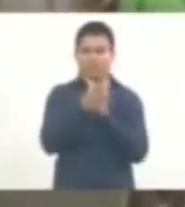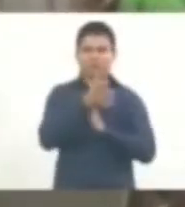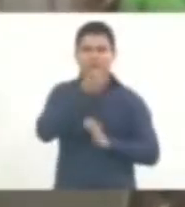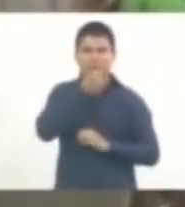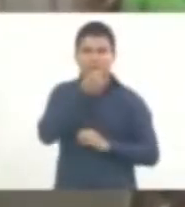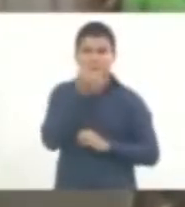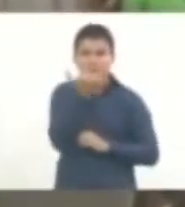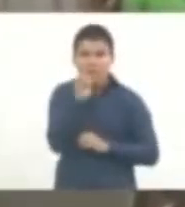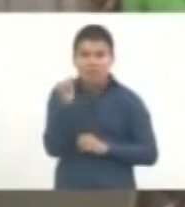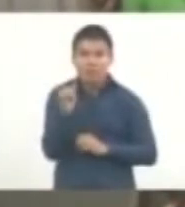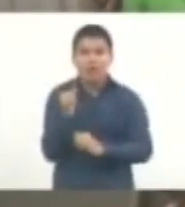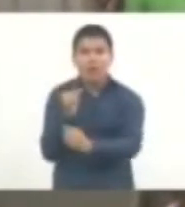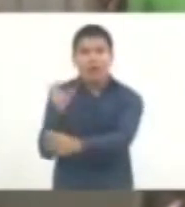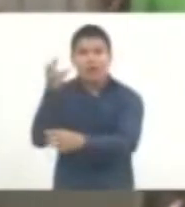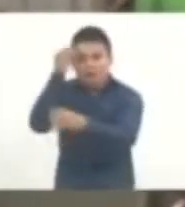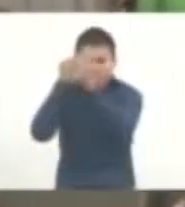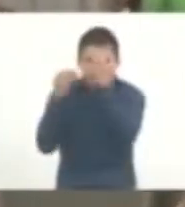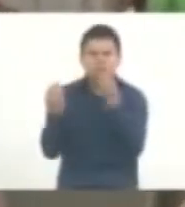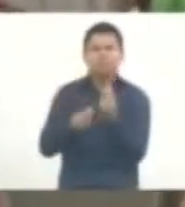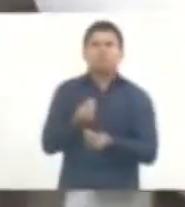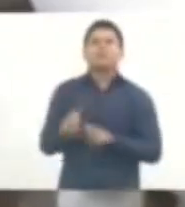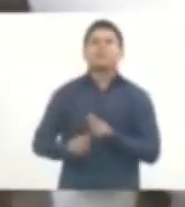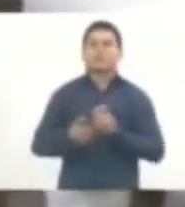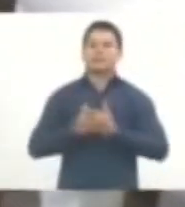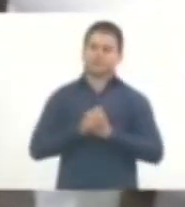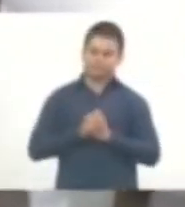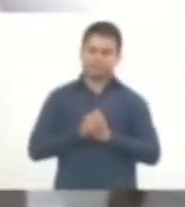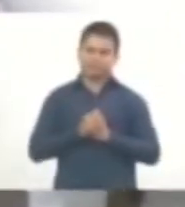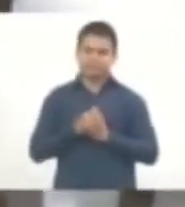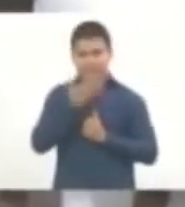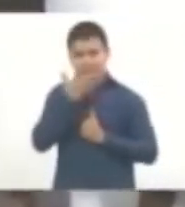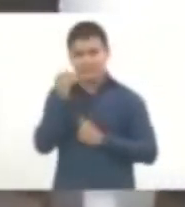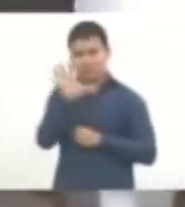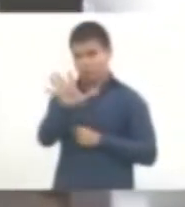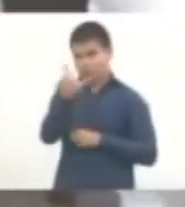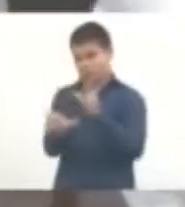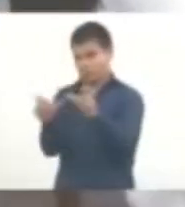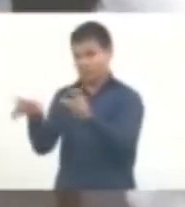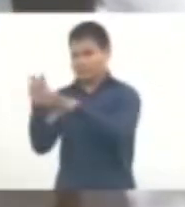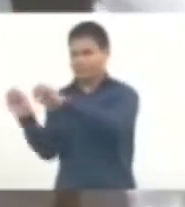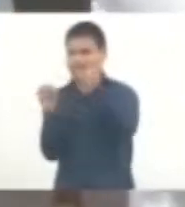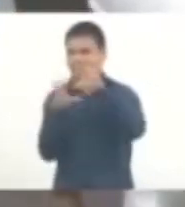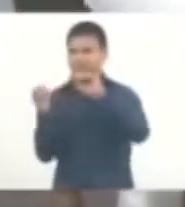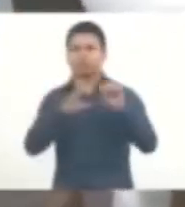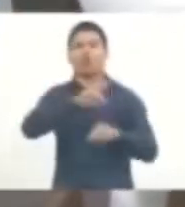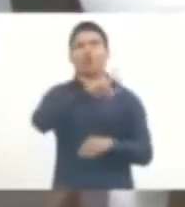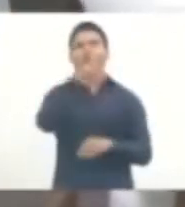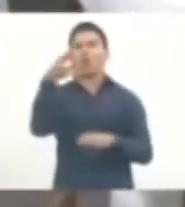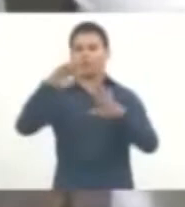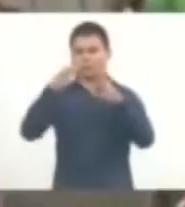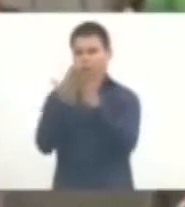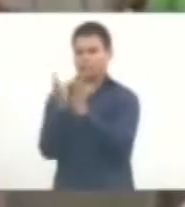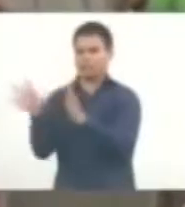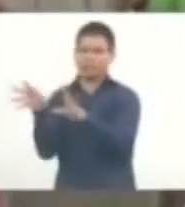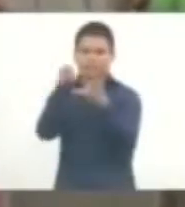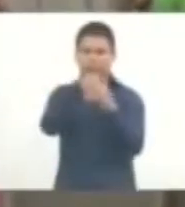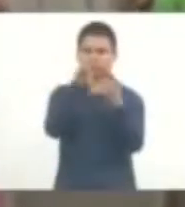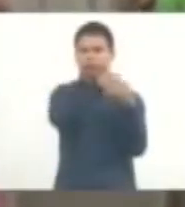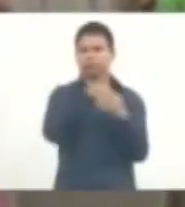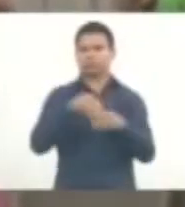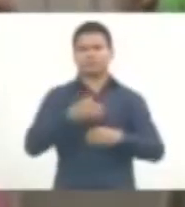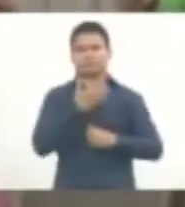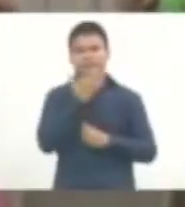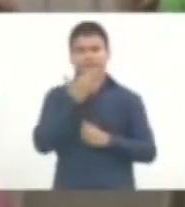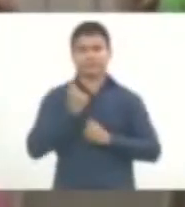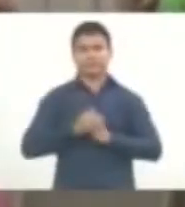la situación, se tomaron medidas para el traslado y a su vez reemplazo de los docentes, quienes ya fueron notificados el día de hoy. La solución fue